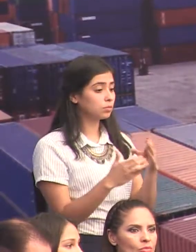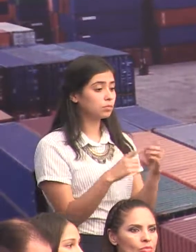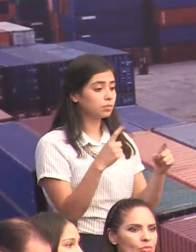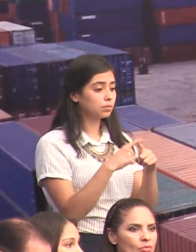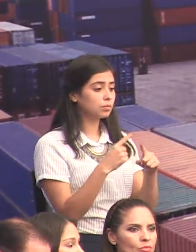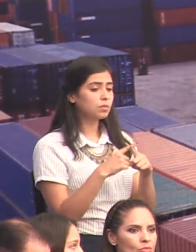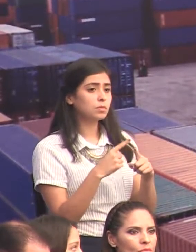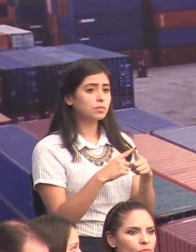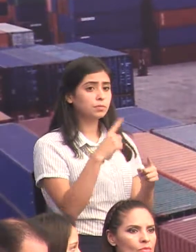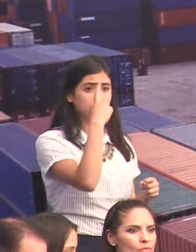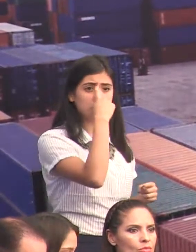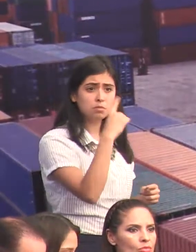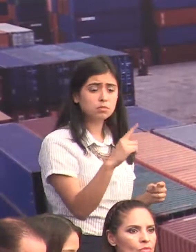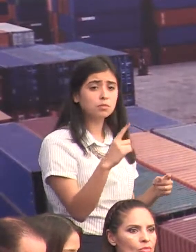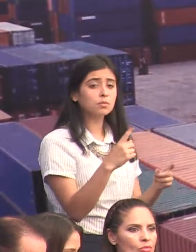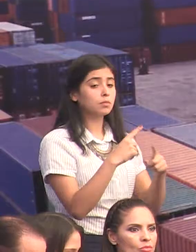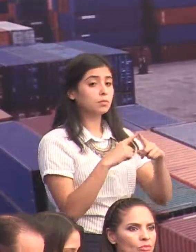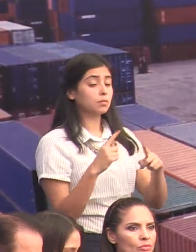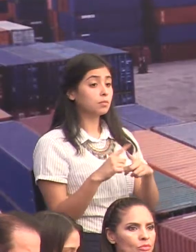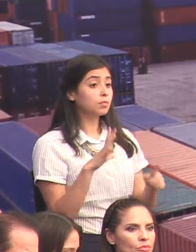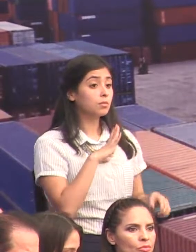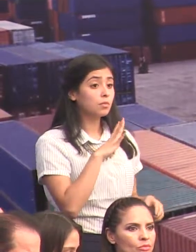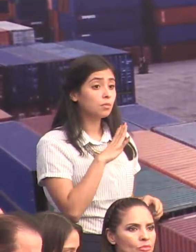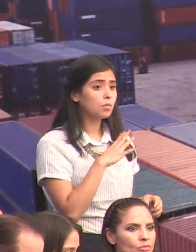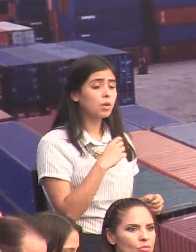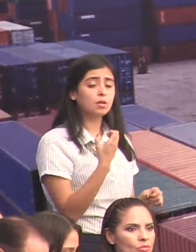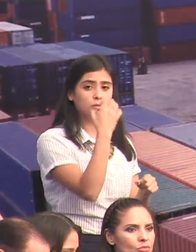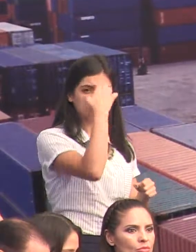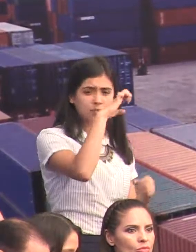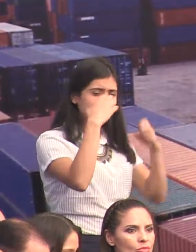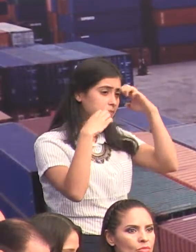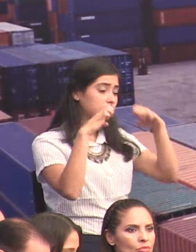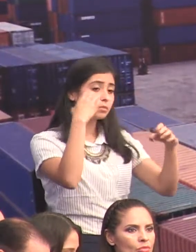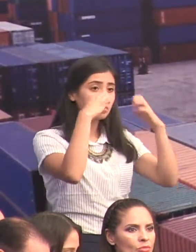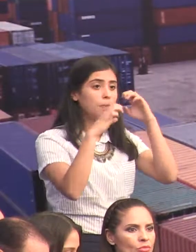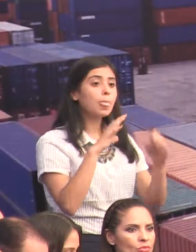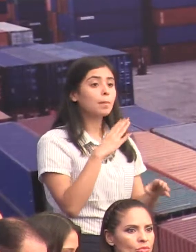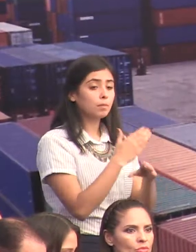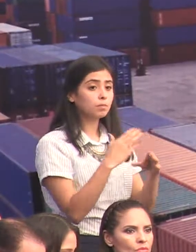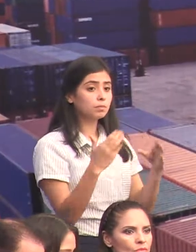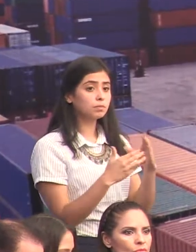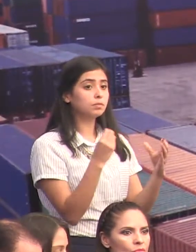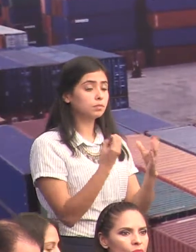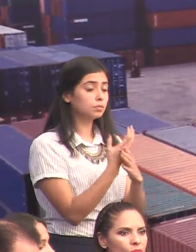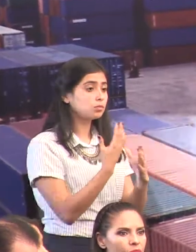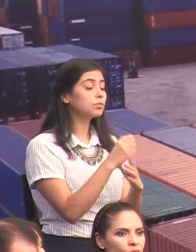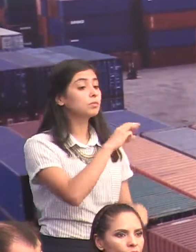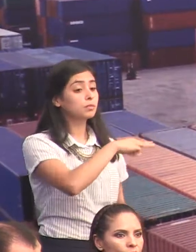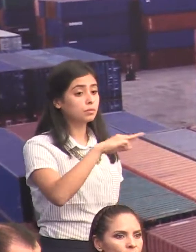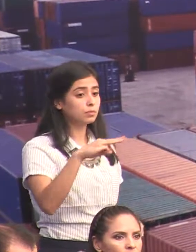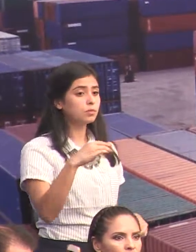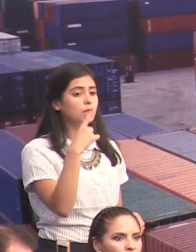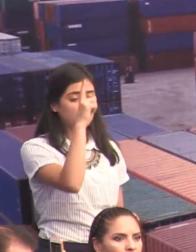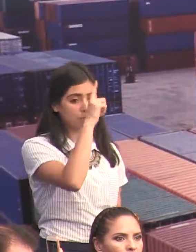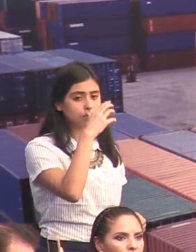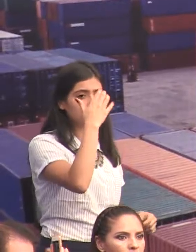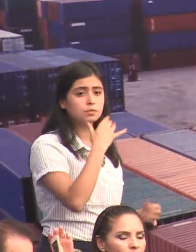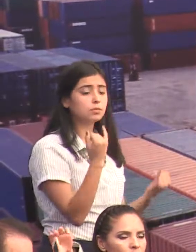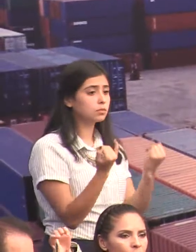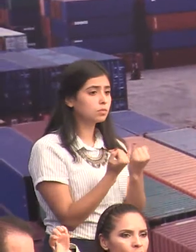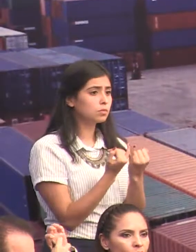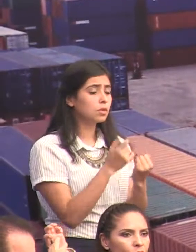en el corazón mismo del programa, en su inspiración, concepción y estrategia. Esta condición se debe en parte a